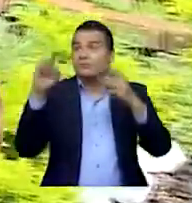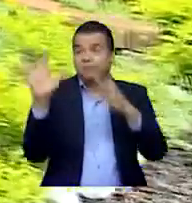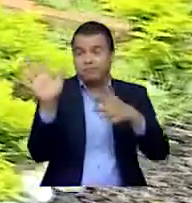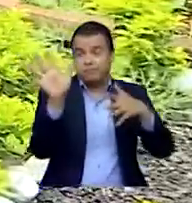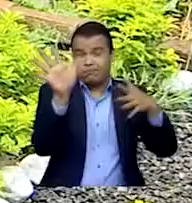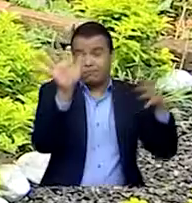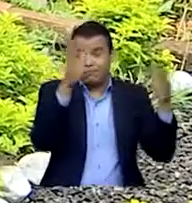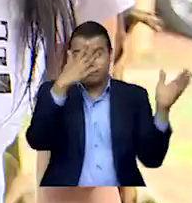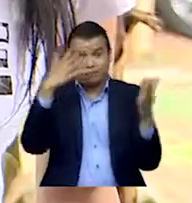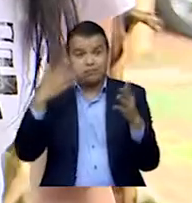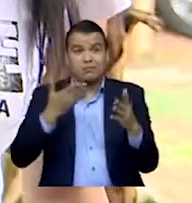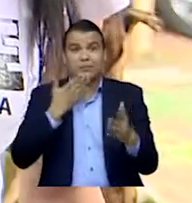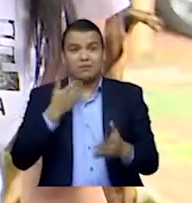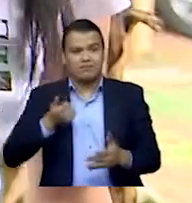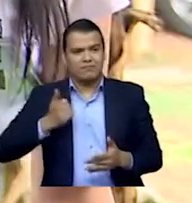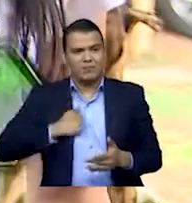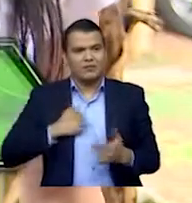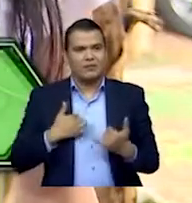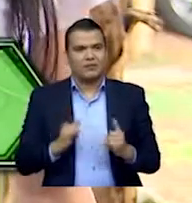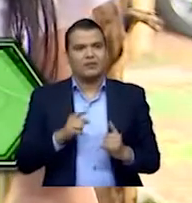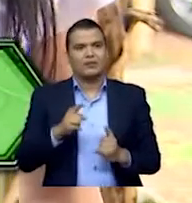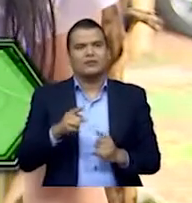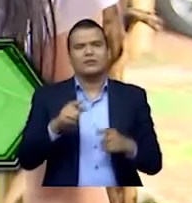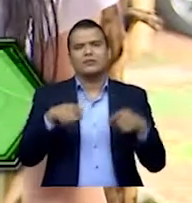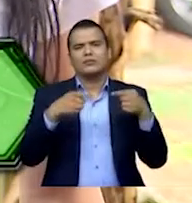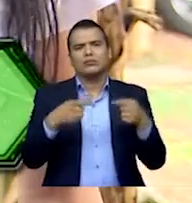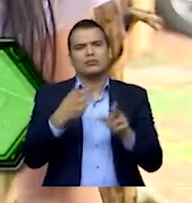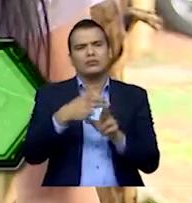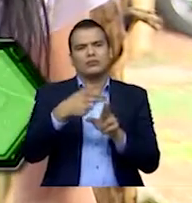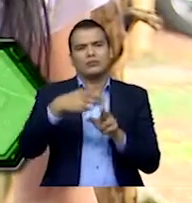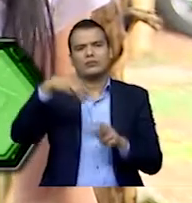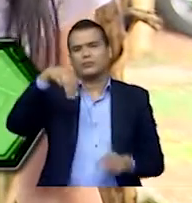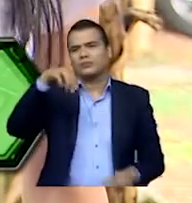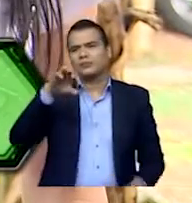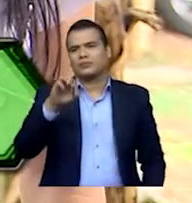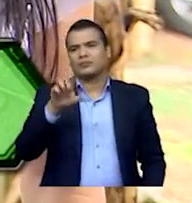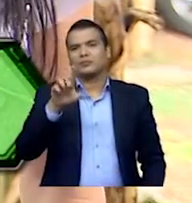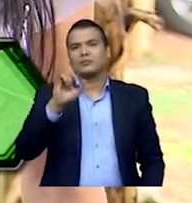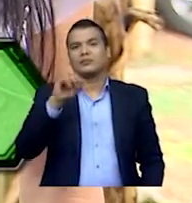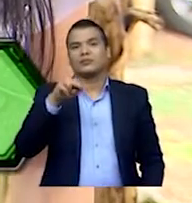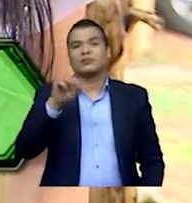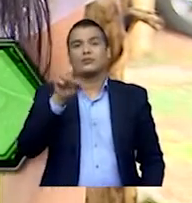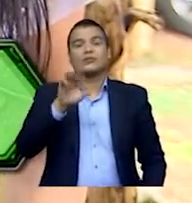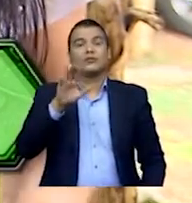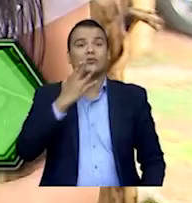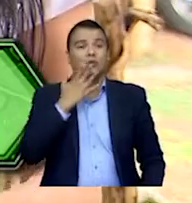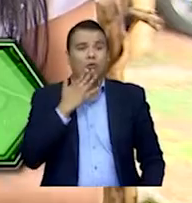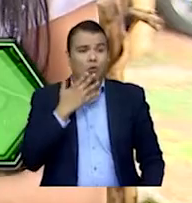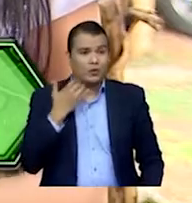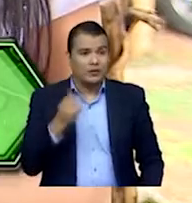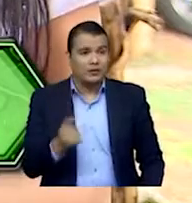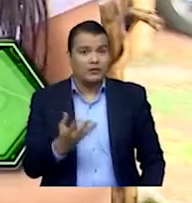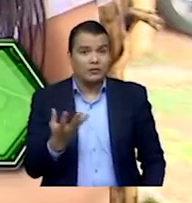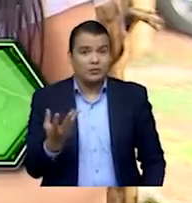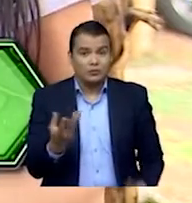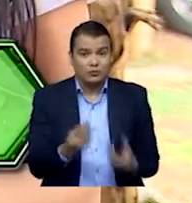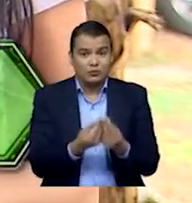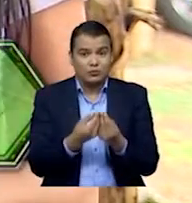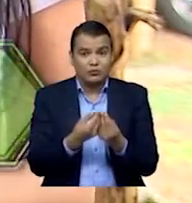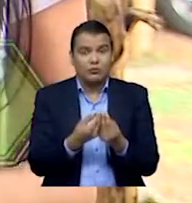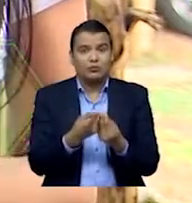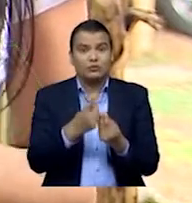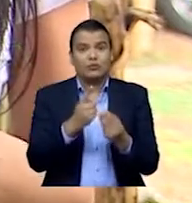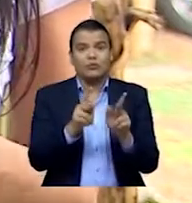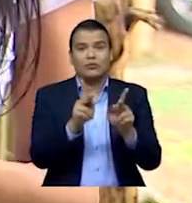por esta eps el conjunto se llama molinos ha teñido de colores estamos invitando a todos los chicos de las instituciones